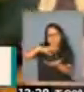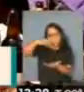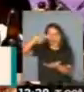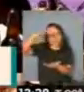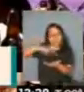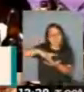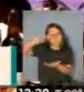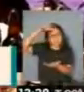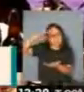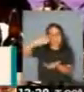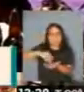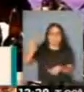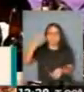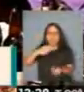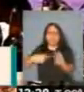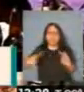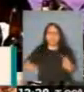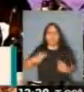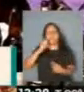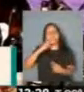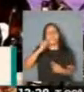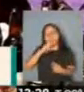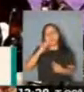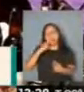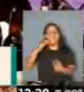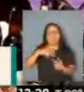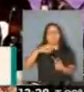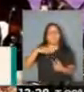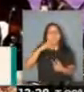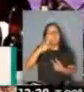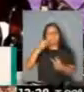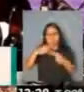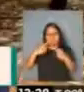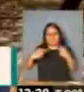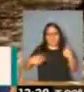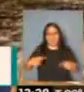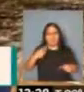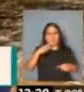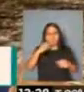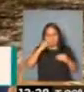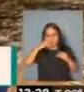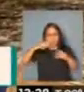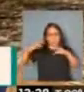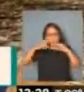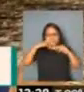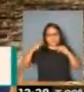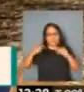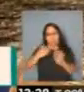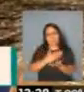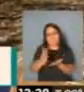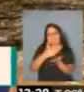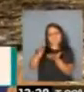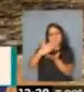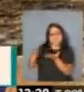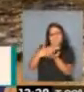este chos incienso mirra lo que quiera como para ausentar las malas